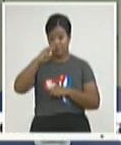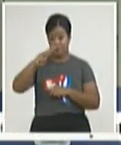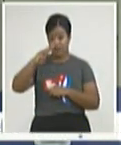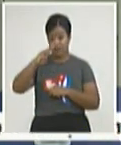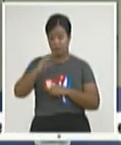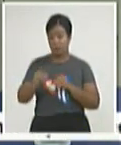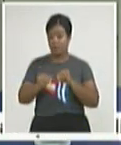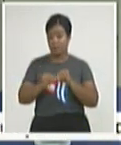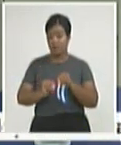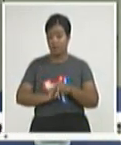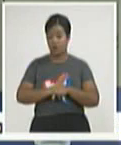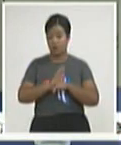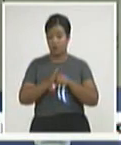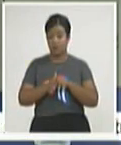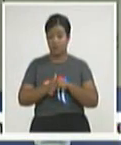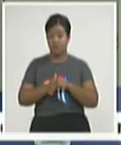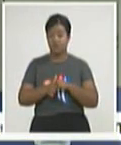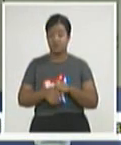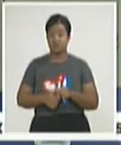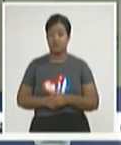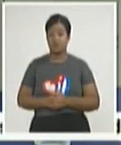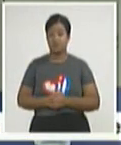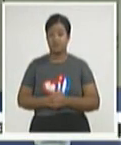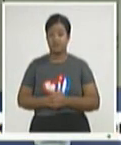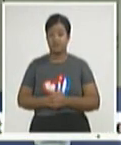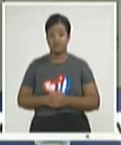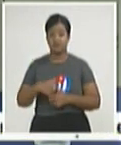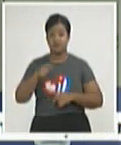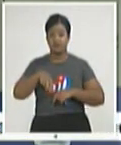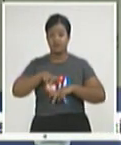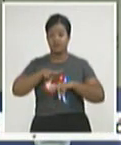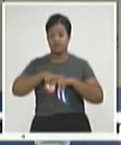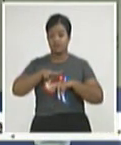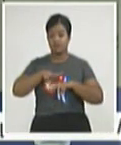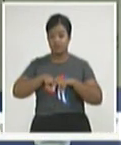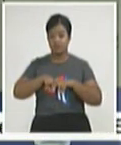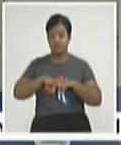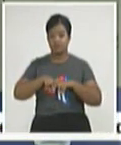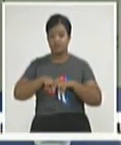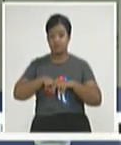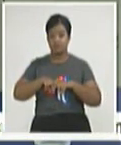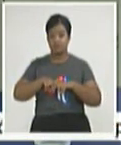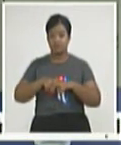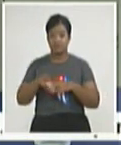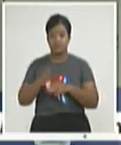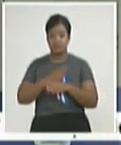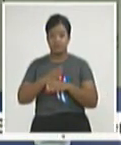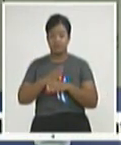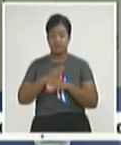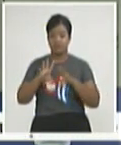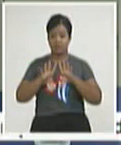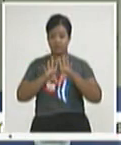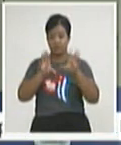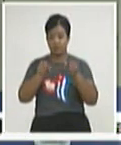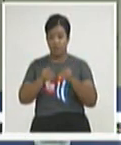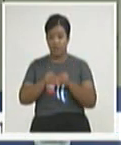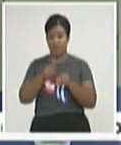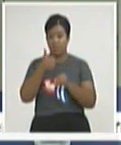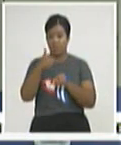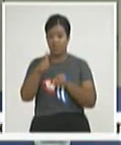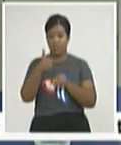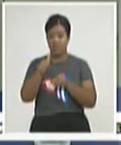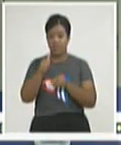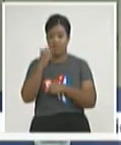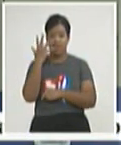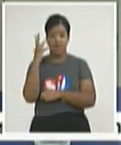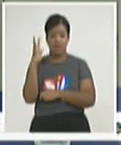la transmisión autóctona aquí en La Habana. Eso hace que un total de 10 extranjeros se diagnosticaron